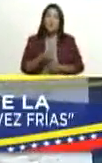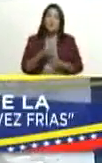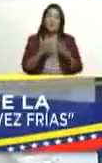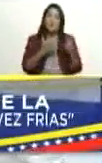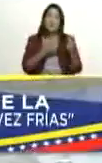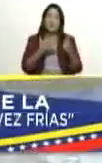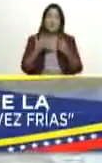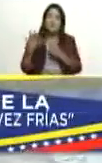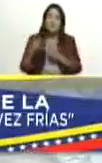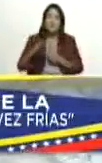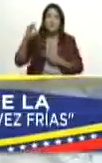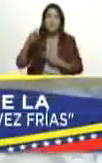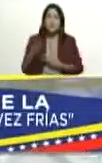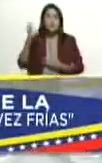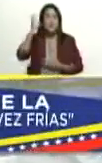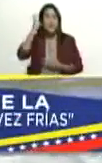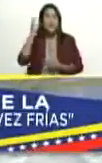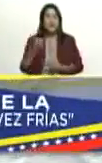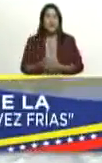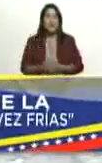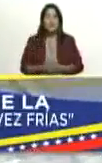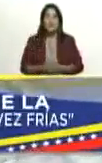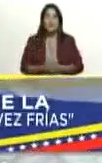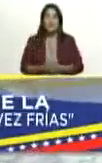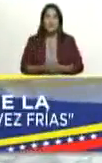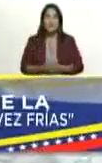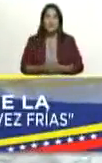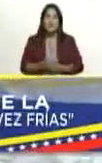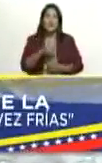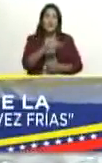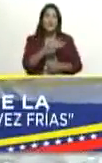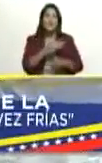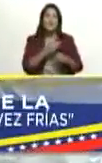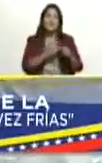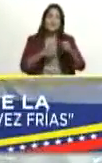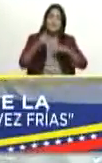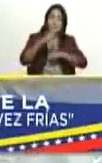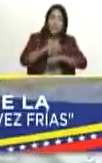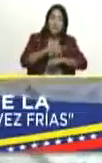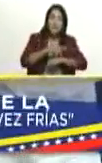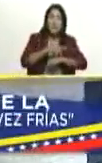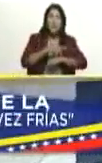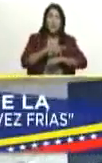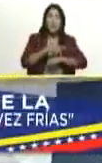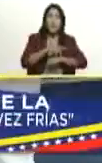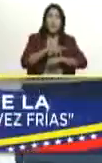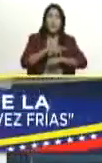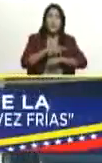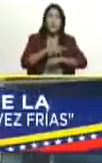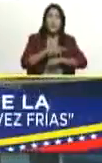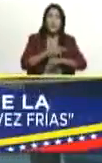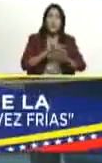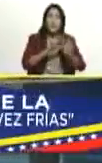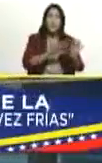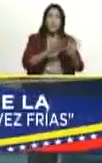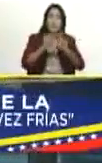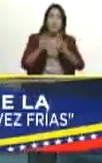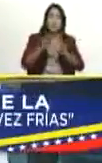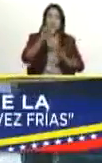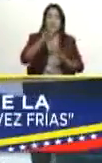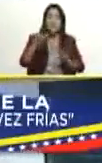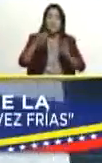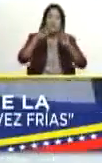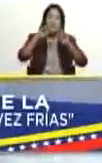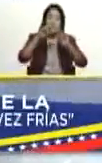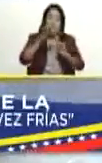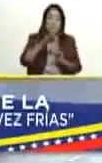predominio también de las mujeres. Posgrados clínicos, paramédicas y médicos, 98 especialistas en ginecología